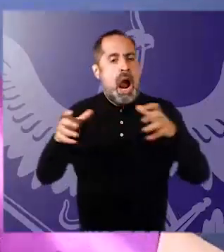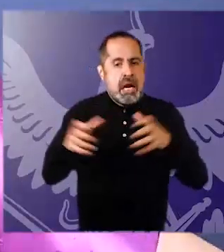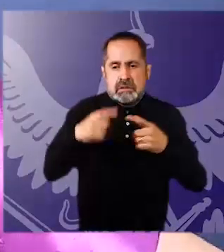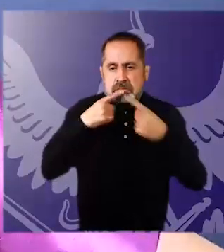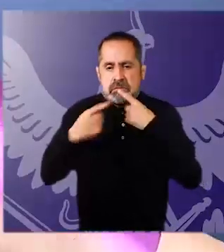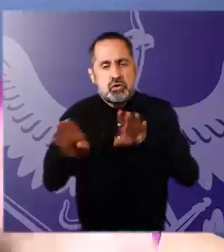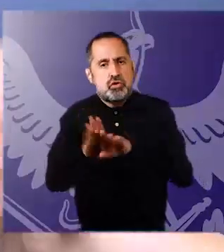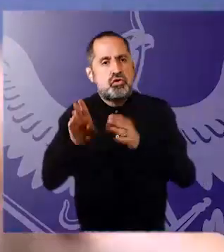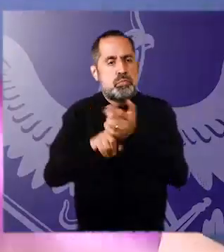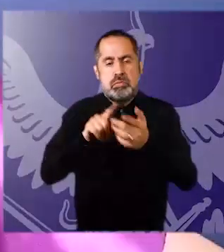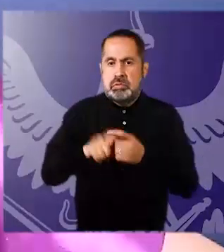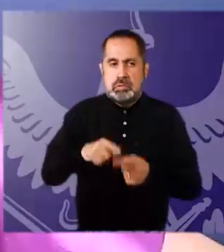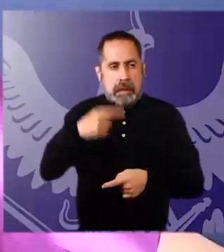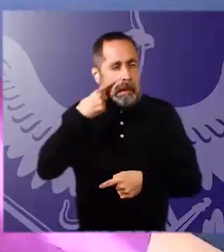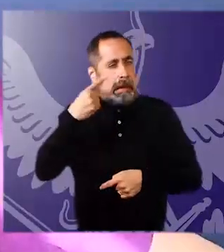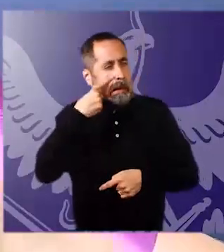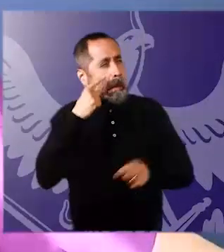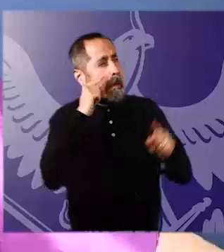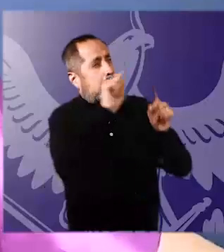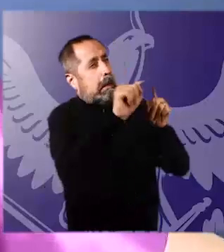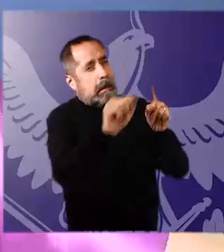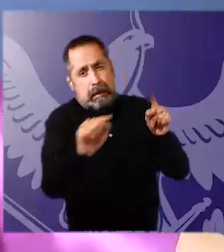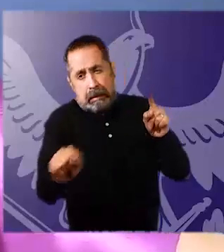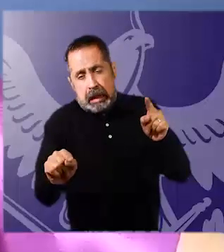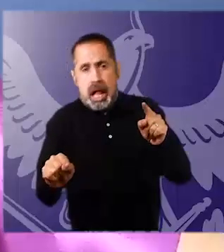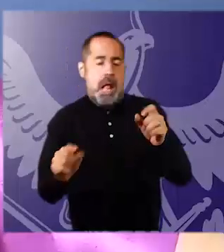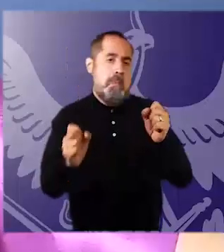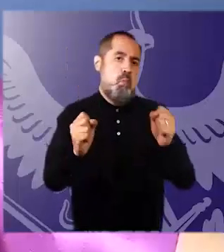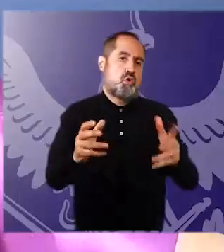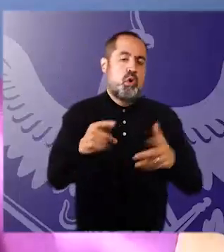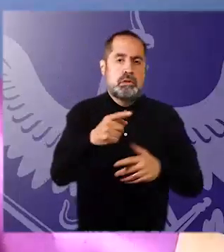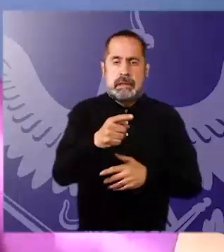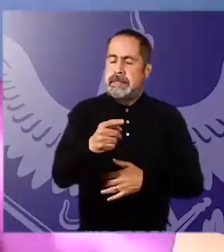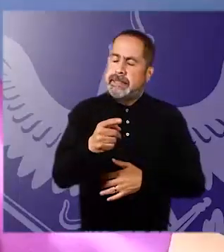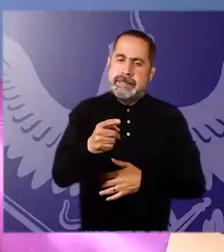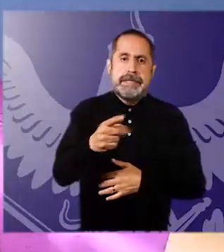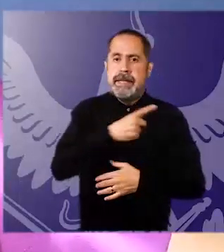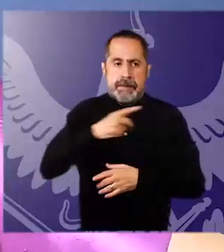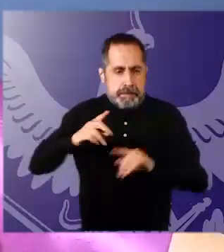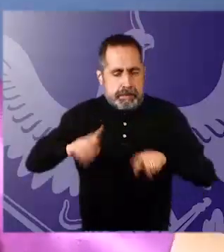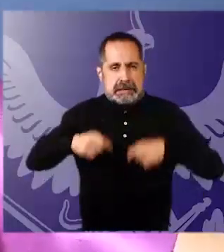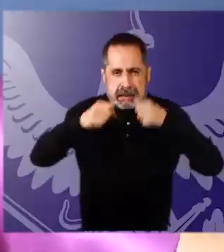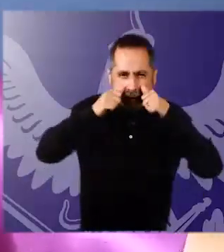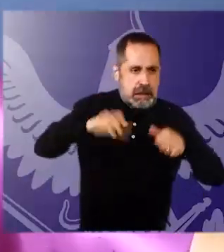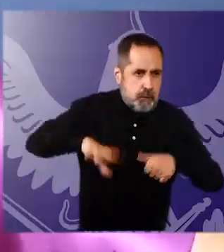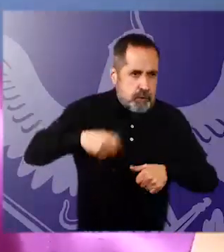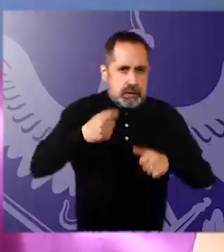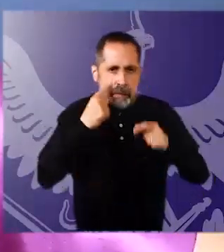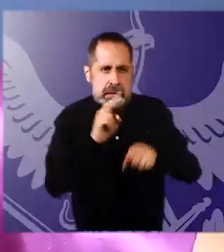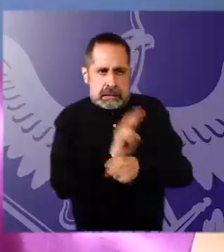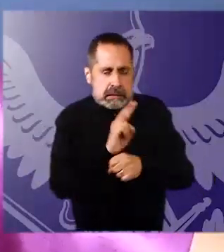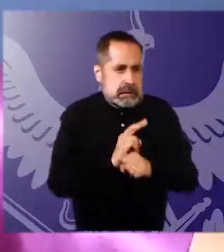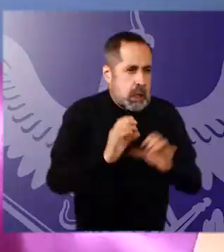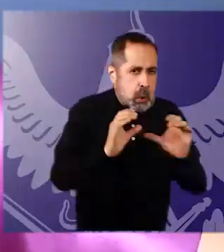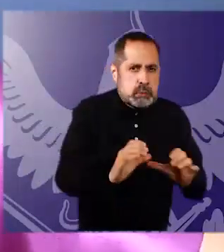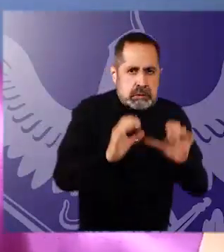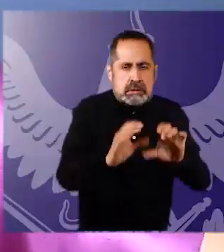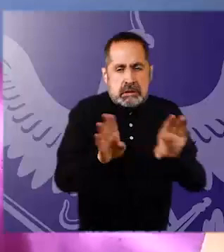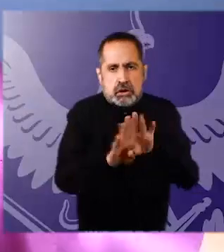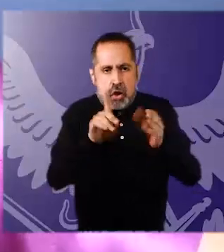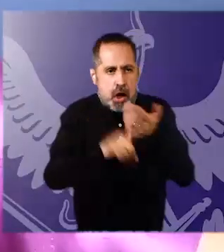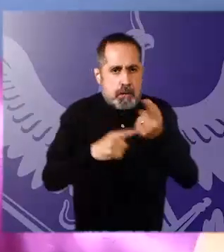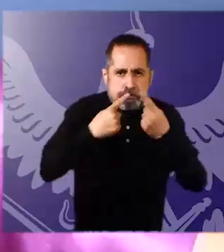y específicas en los lugares de alta prevalencia, en donde se tienen que dedicar la mayor cantidad